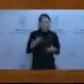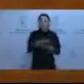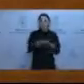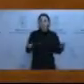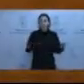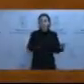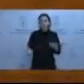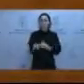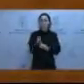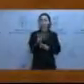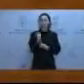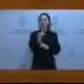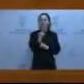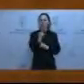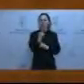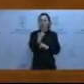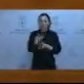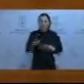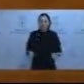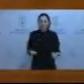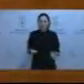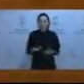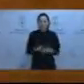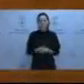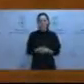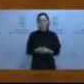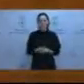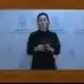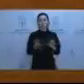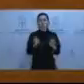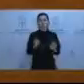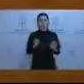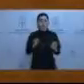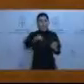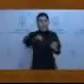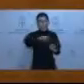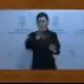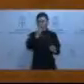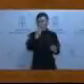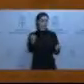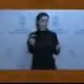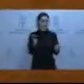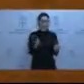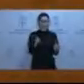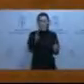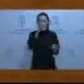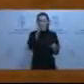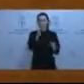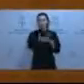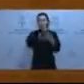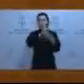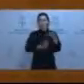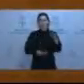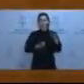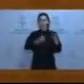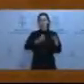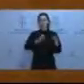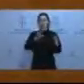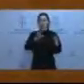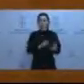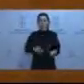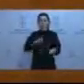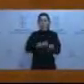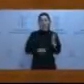demás. Y no es que lo digamos solo nosotros. En el último informe de la Asociación Estatal de Directores